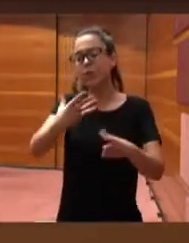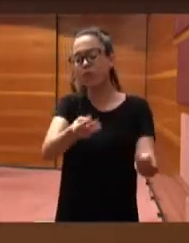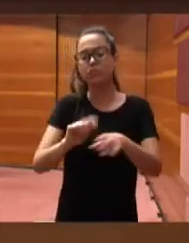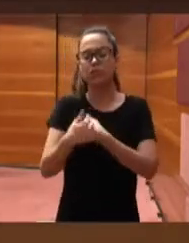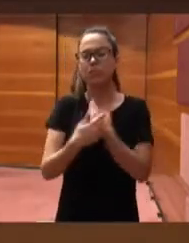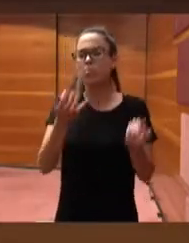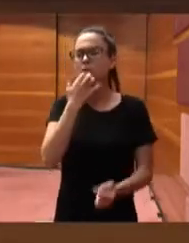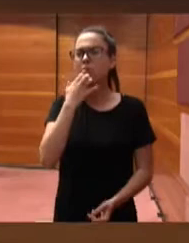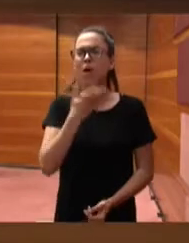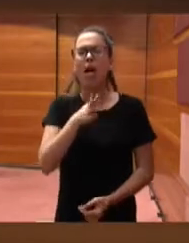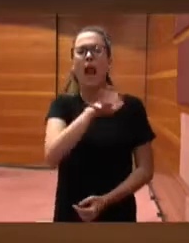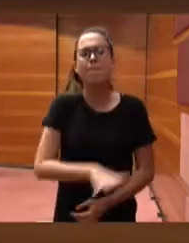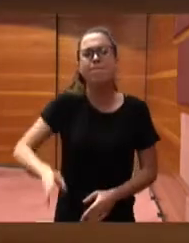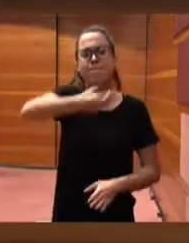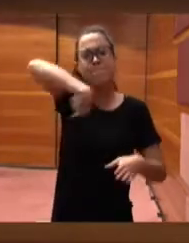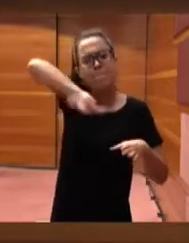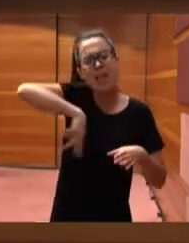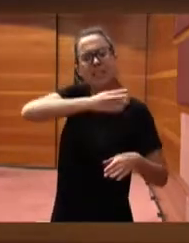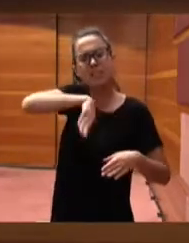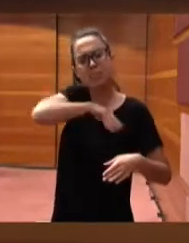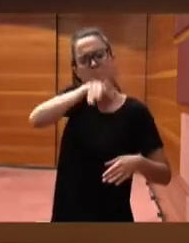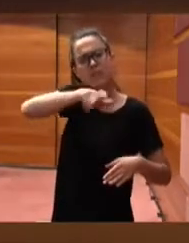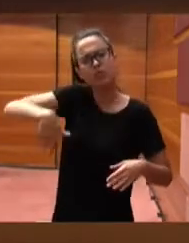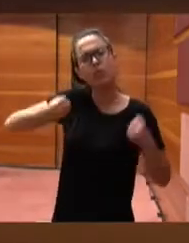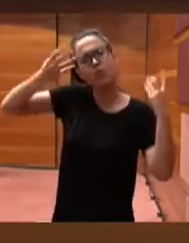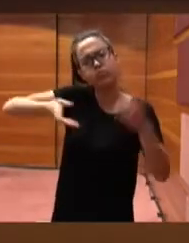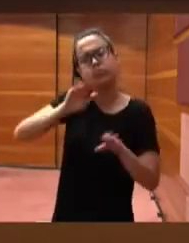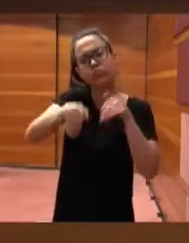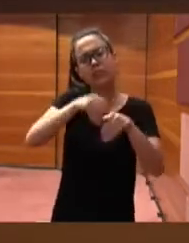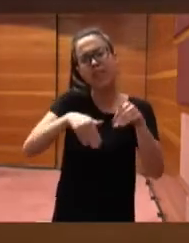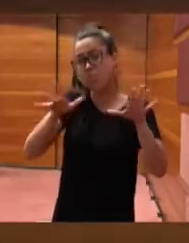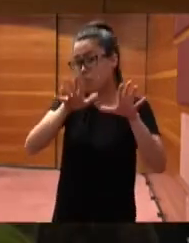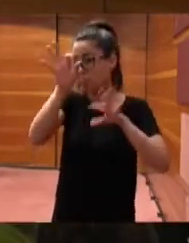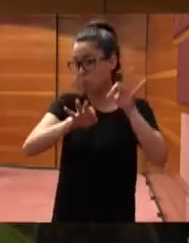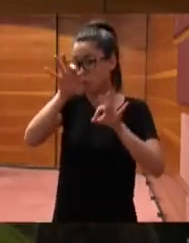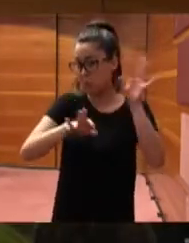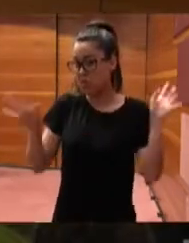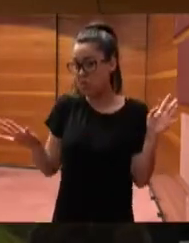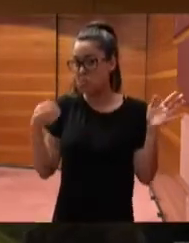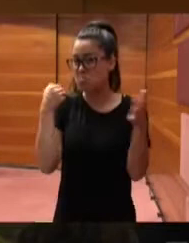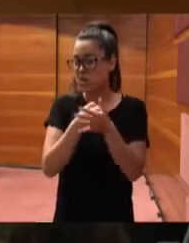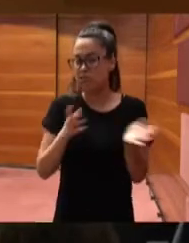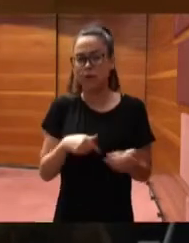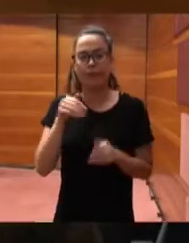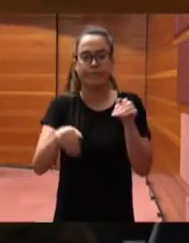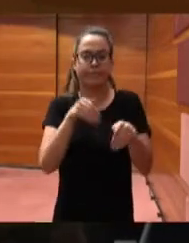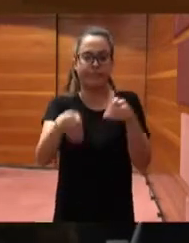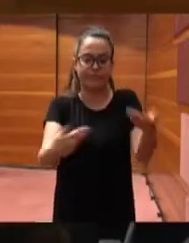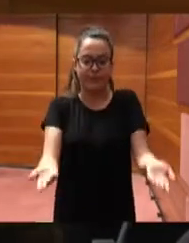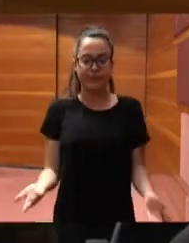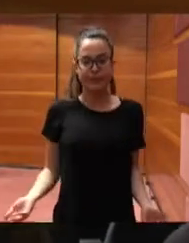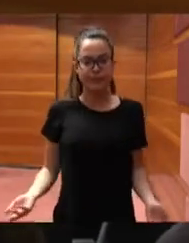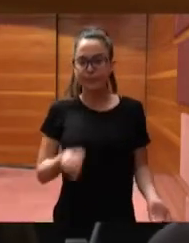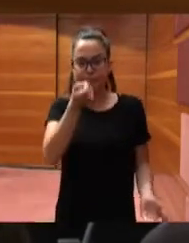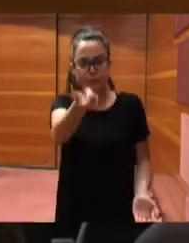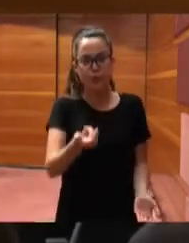¿cuánta gente votó al final? No sé si era el 5%, quizá el 10% como mucho. Claro, para un referéndum es poco. Y además, toda la gente votó